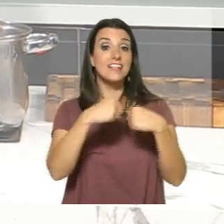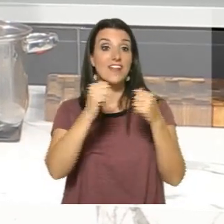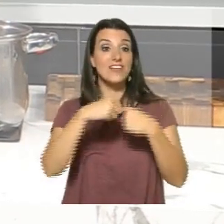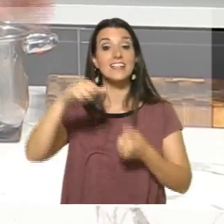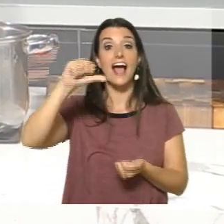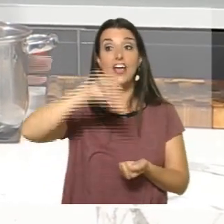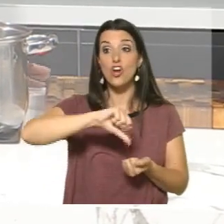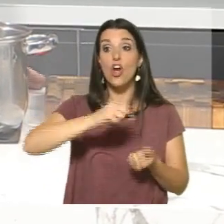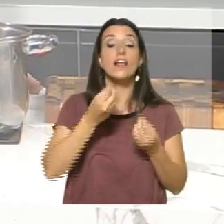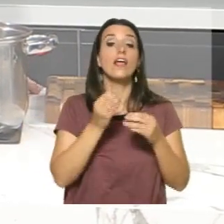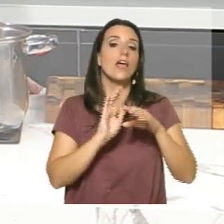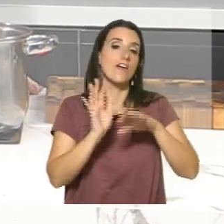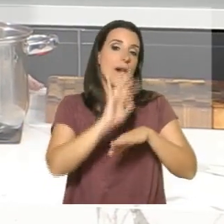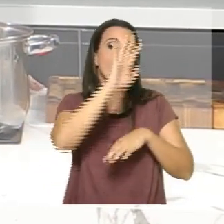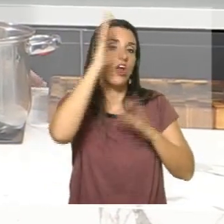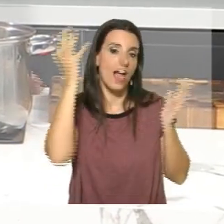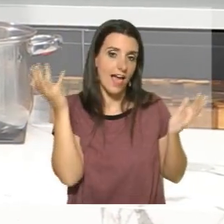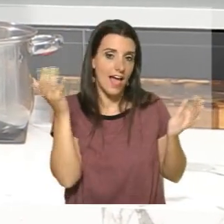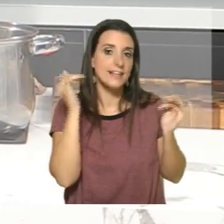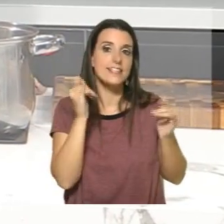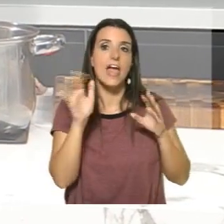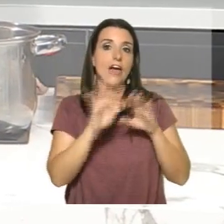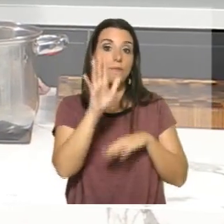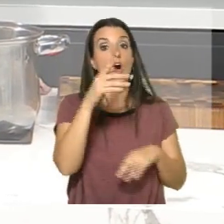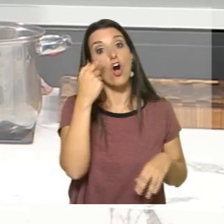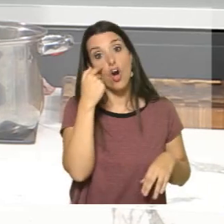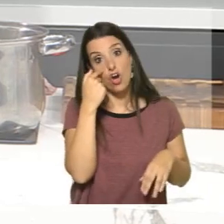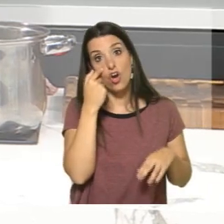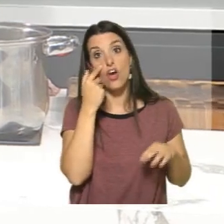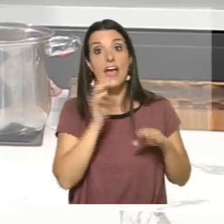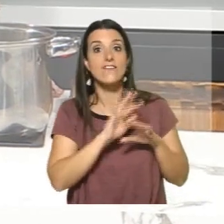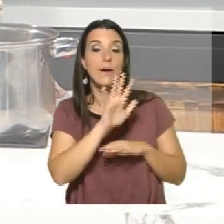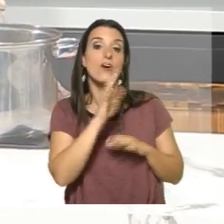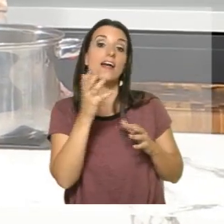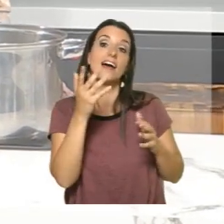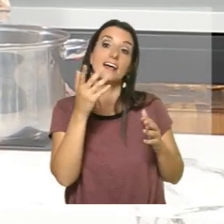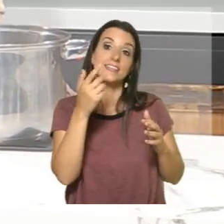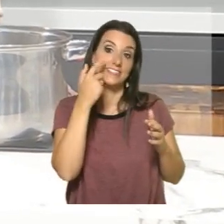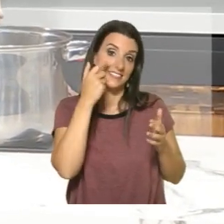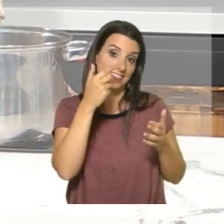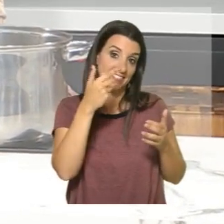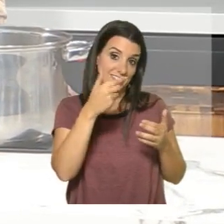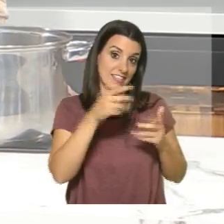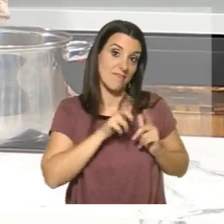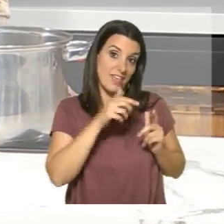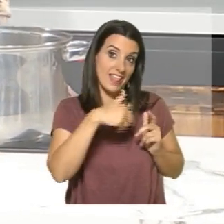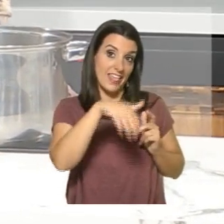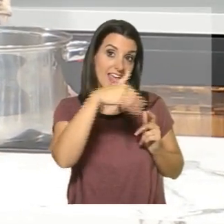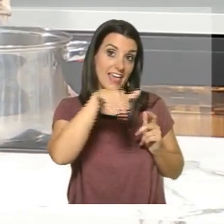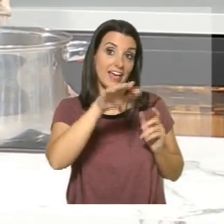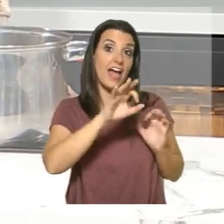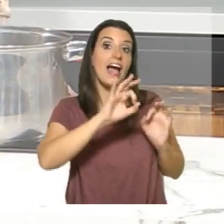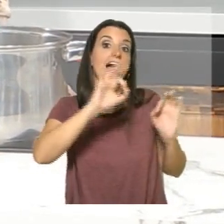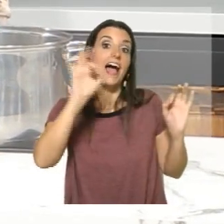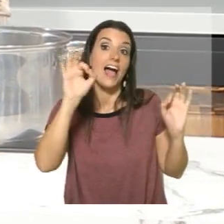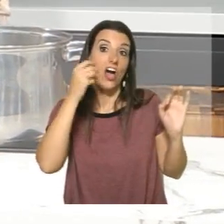La cosa se evapora, ya la pregunta recurrente, se evapora. Ojo, se evapora. Si, dije, si lo dejás evaporar, porque si el maquillaje me dijo, no queda nada. Y